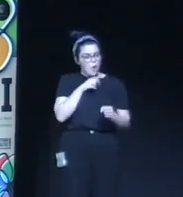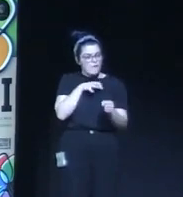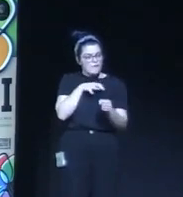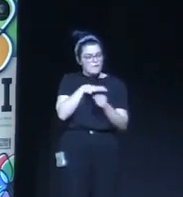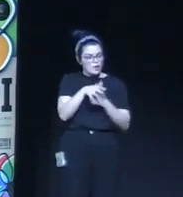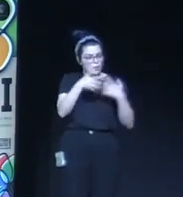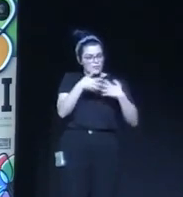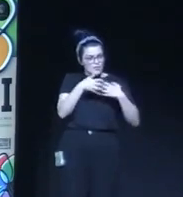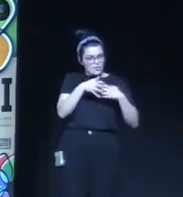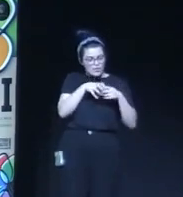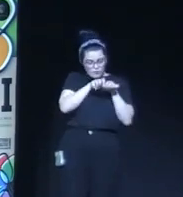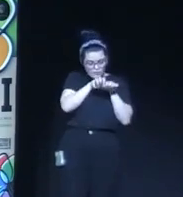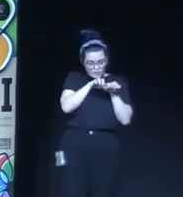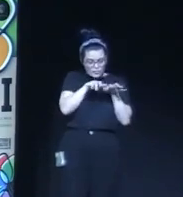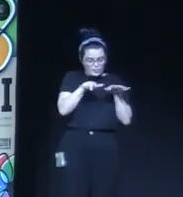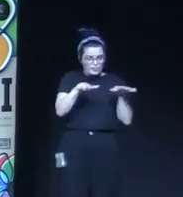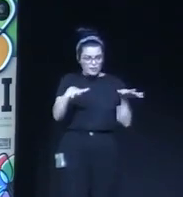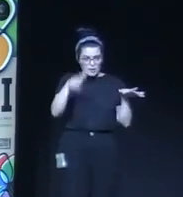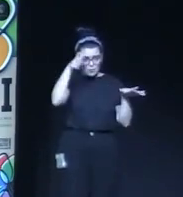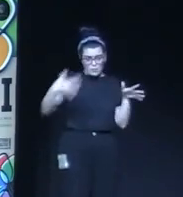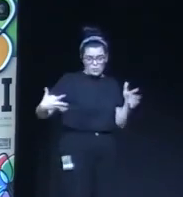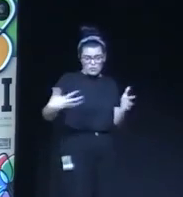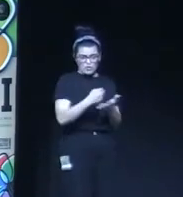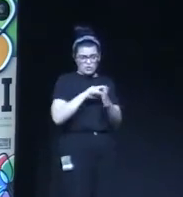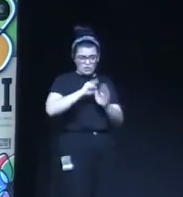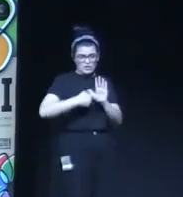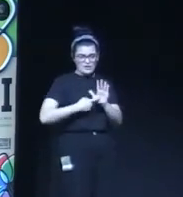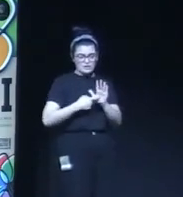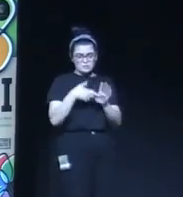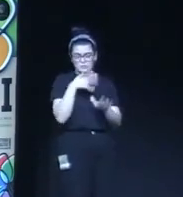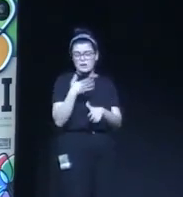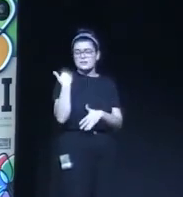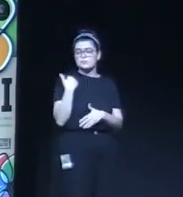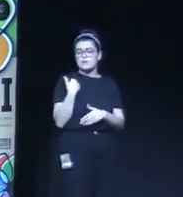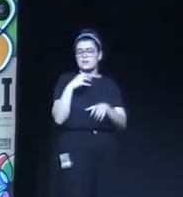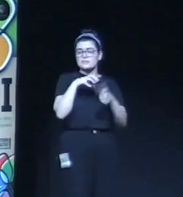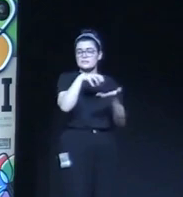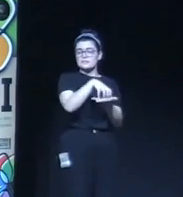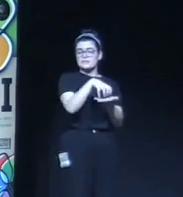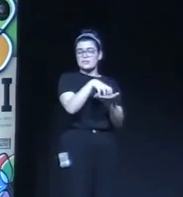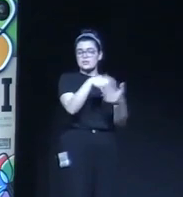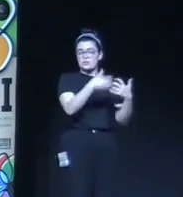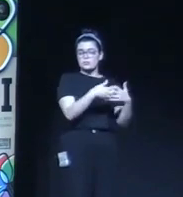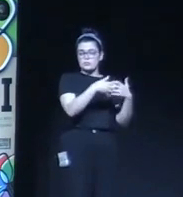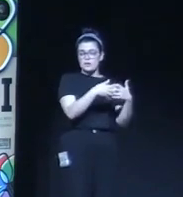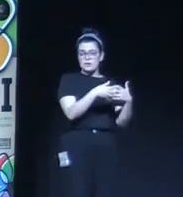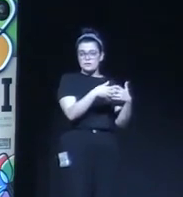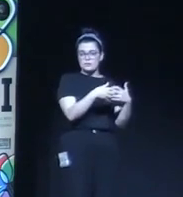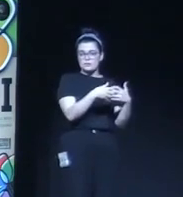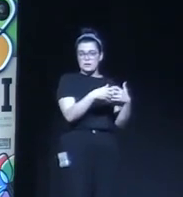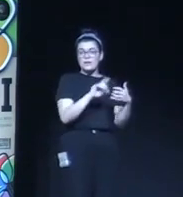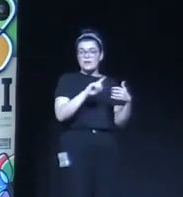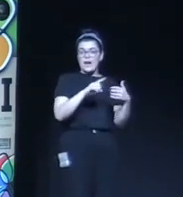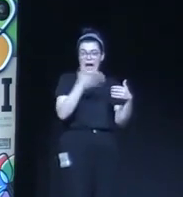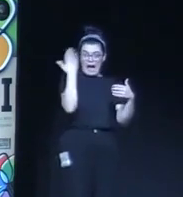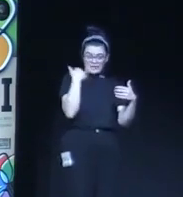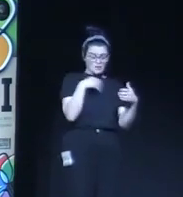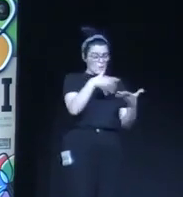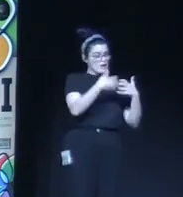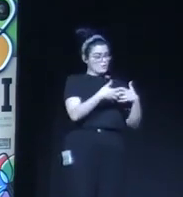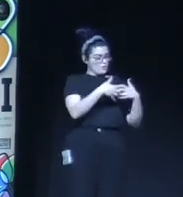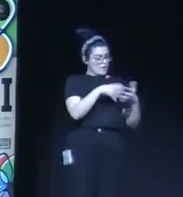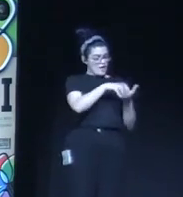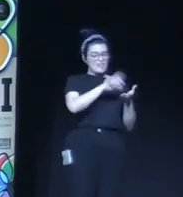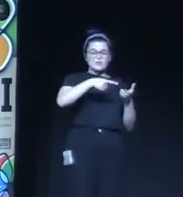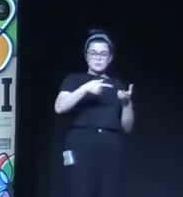ocurre que hay una instalación industrial y las casas se van poniendo alrededor. No, en este